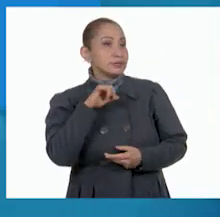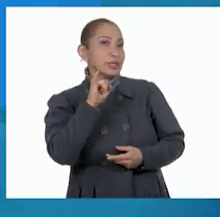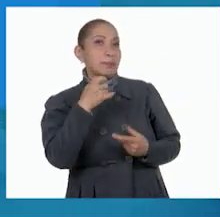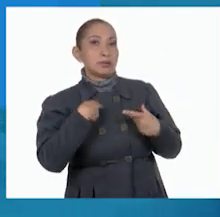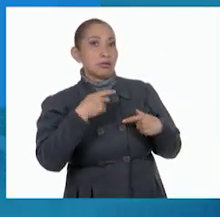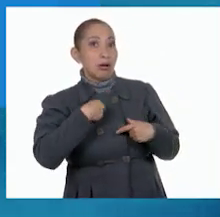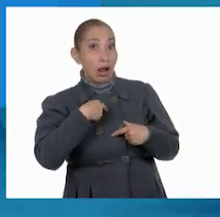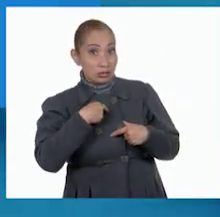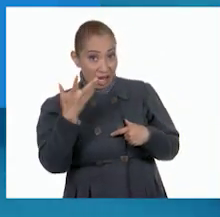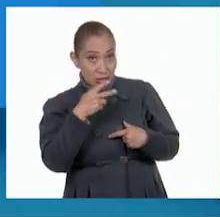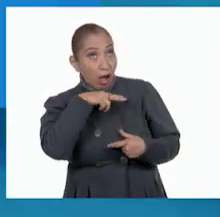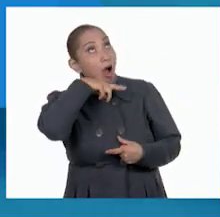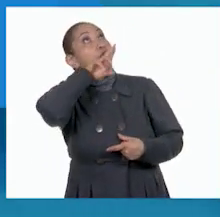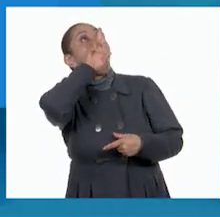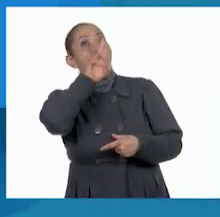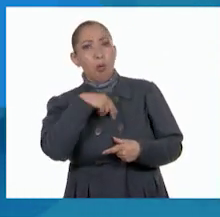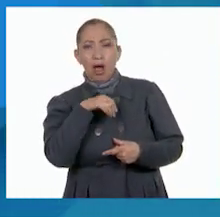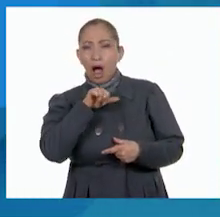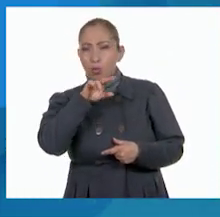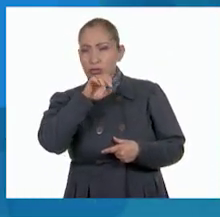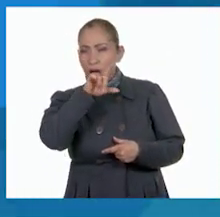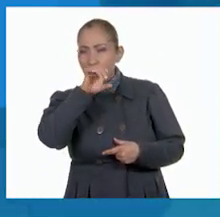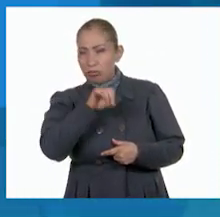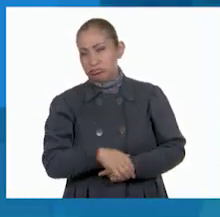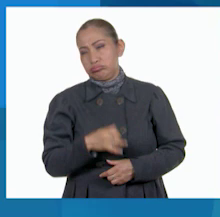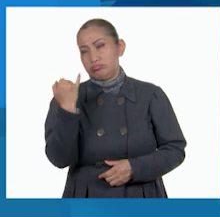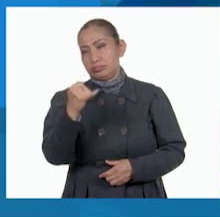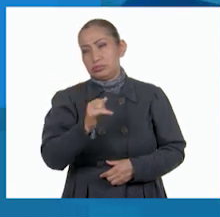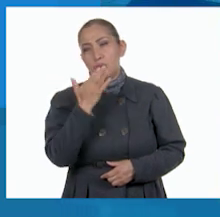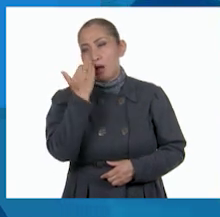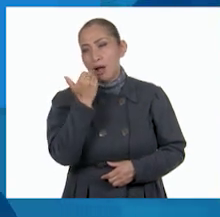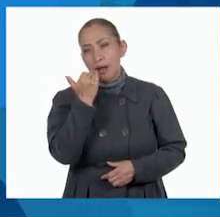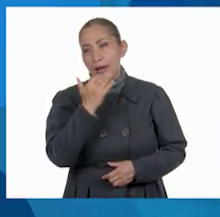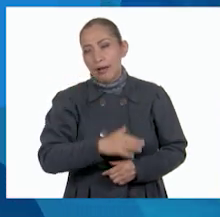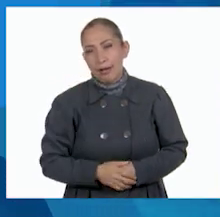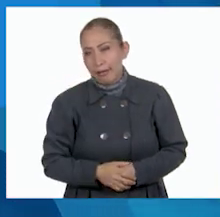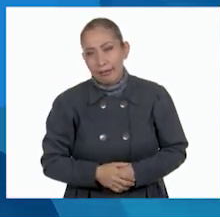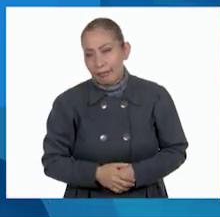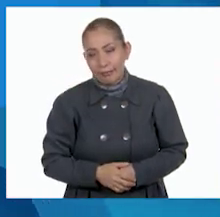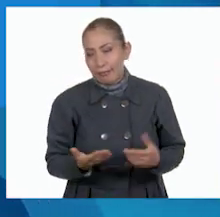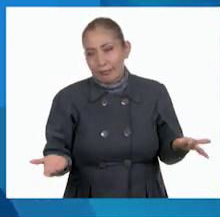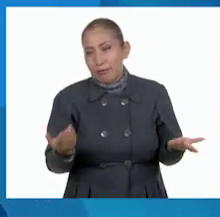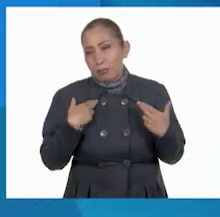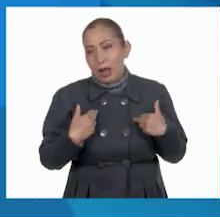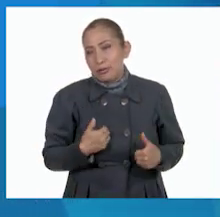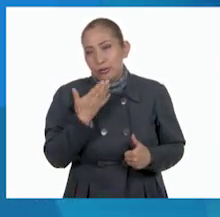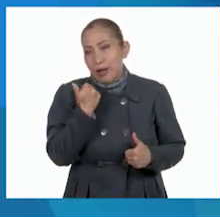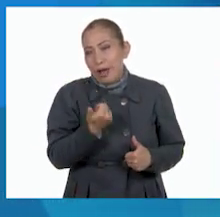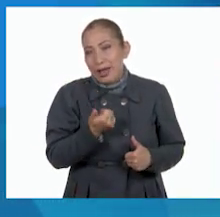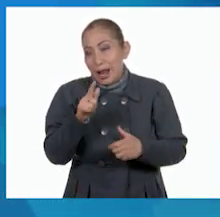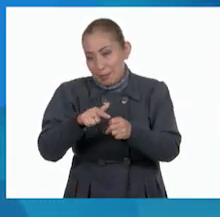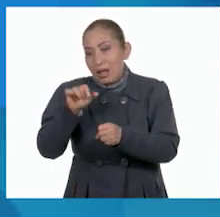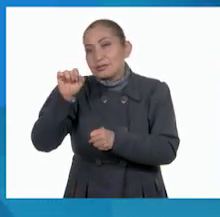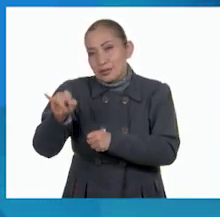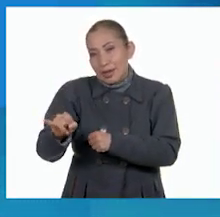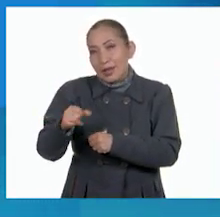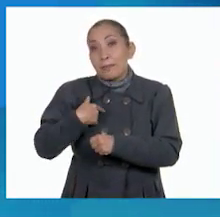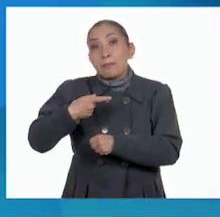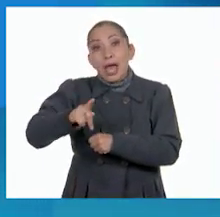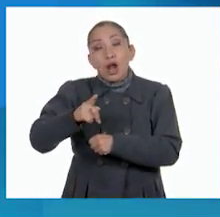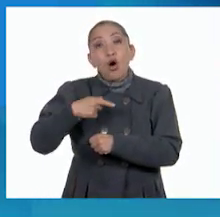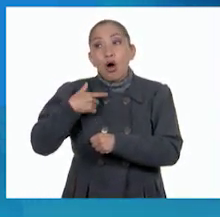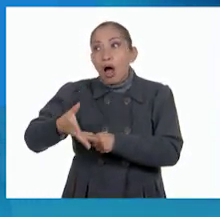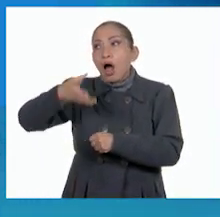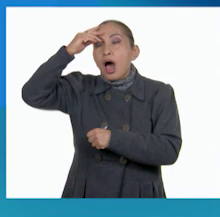pueden aullar. Pues no. Podrían imitar. No, exactamente. Sí. Podrían imitar el sonido. Si